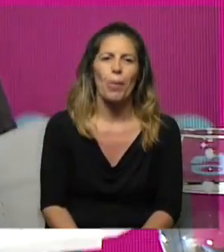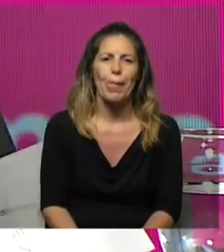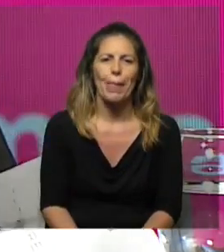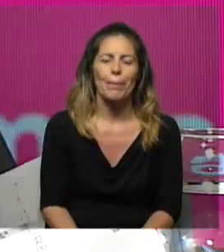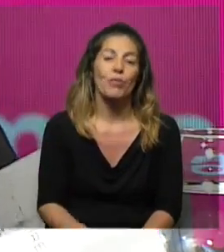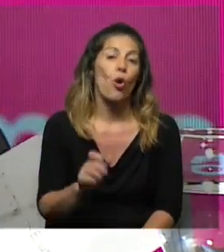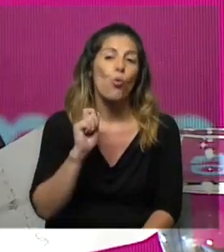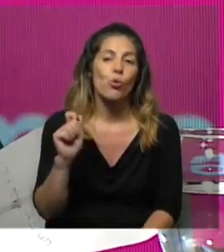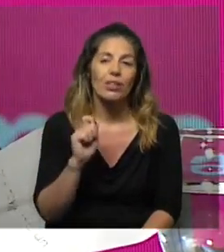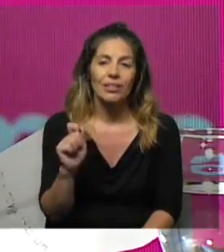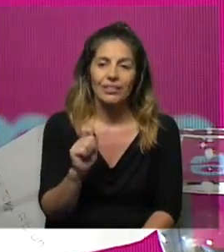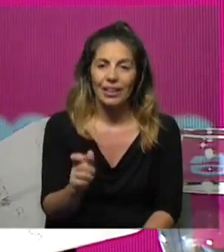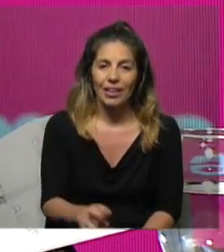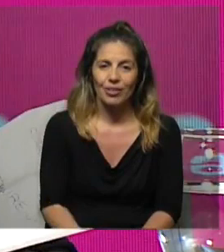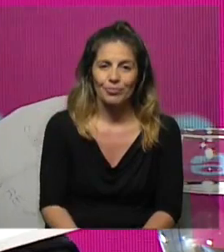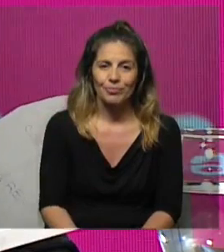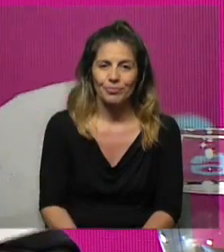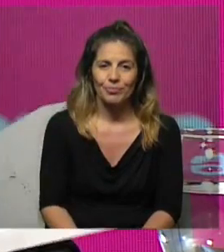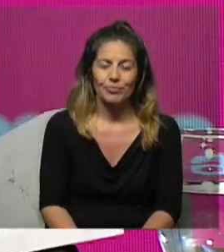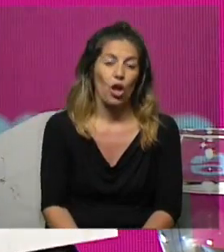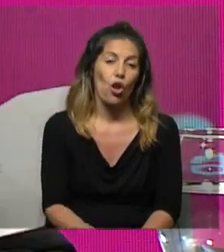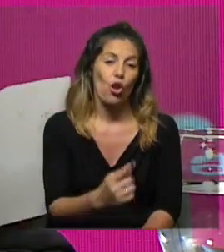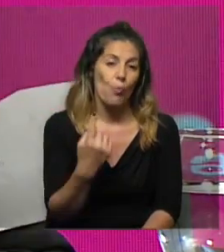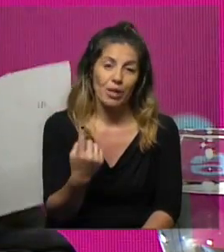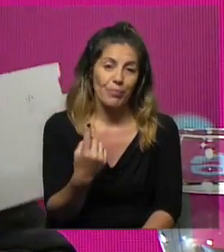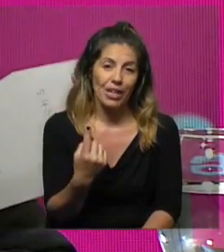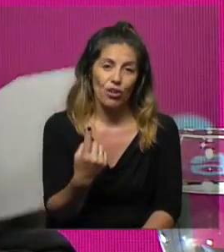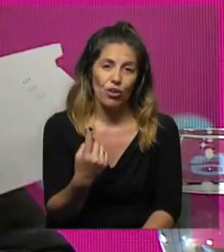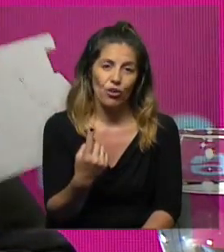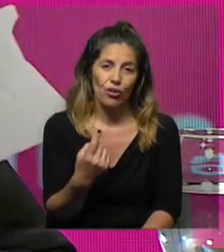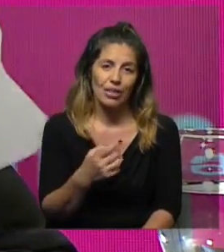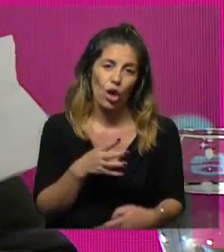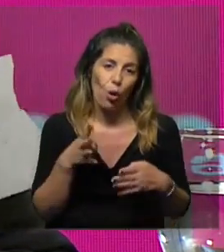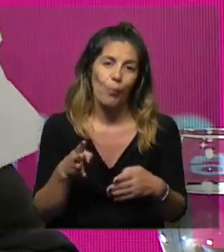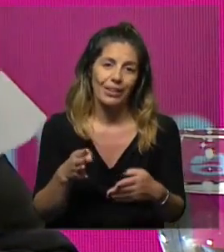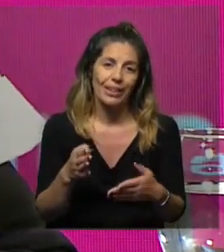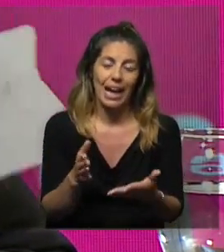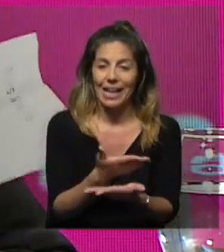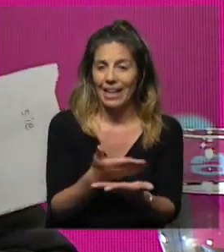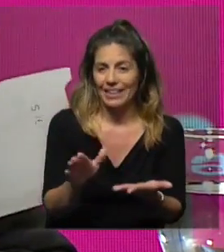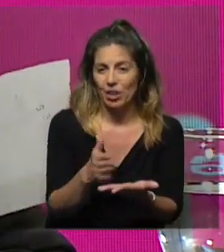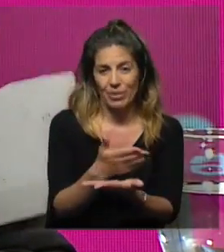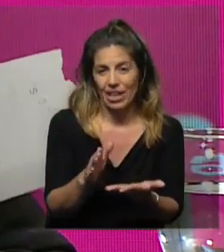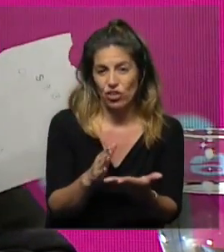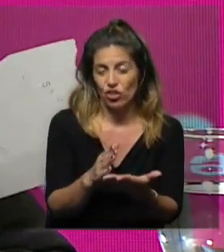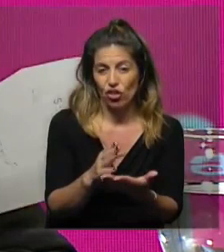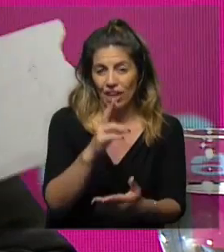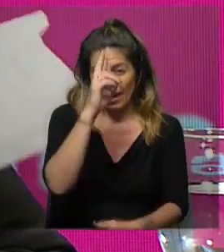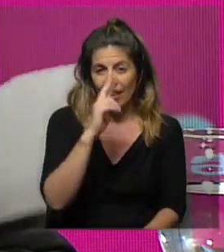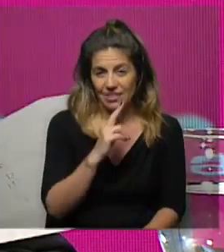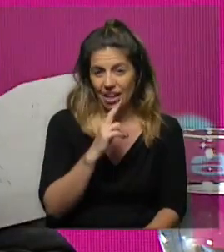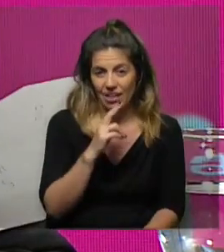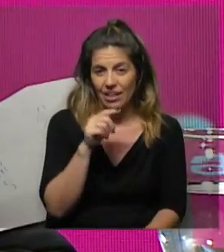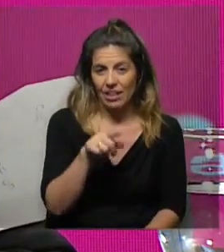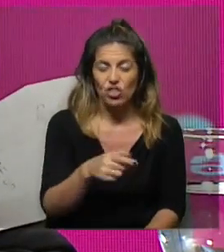urgente lo primero que me parece que lo primero es el combate a la discriminación racial y al racismo creo que el